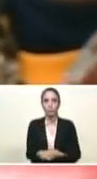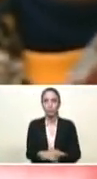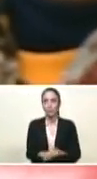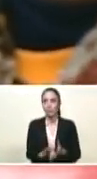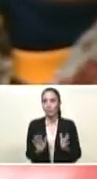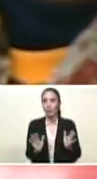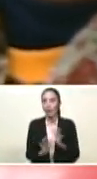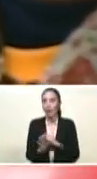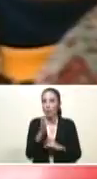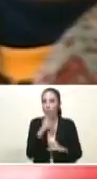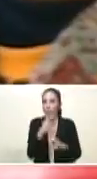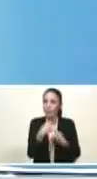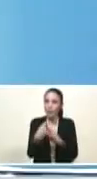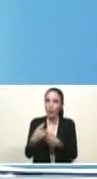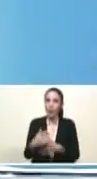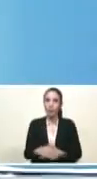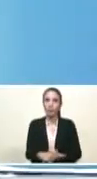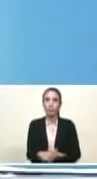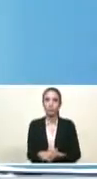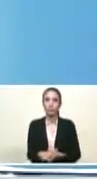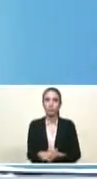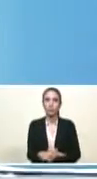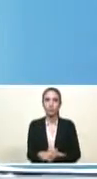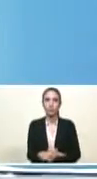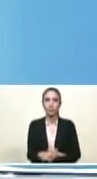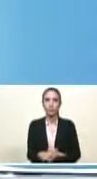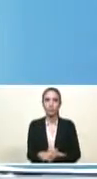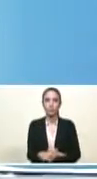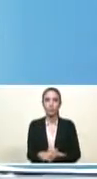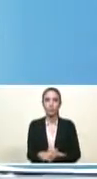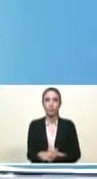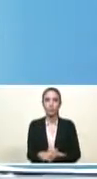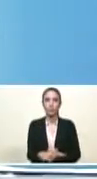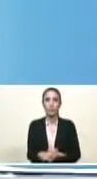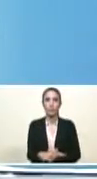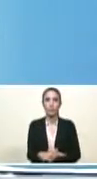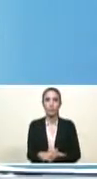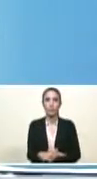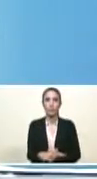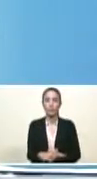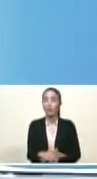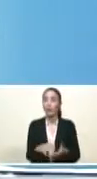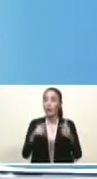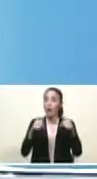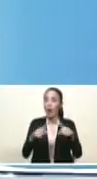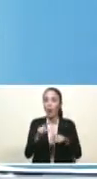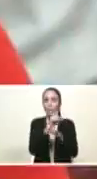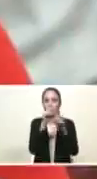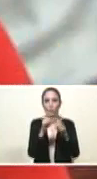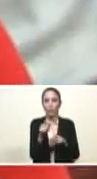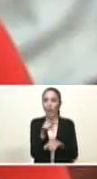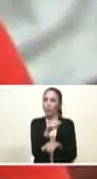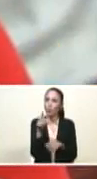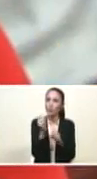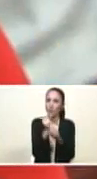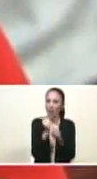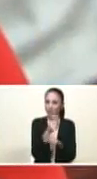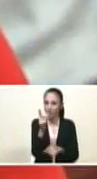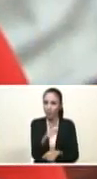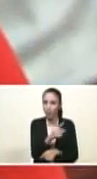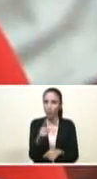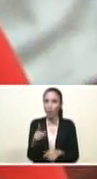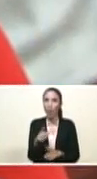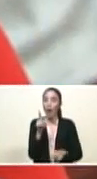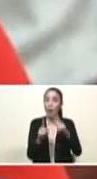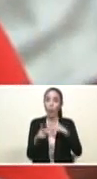con dignidad, esté condicionado porque alguien cotizó o no. Lo que hay que preguntar es si trabajó o no. Y todo